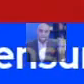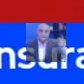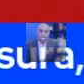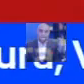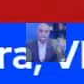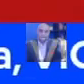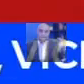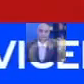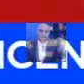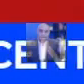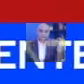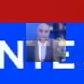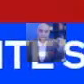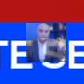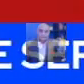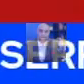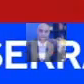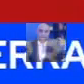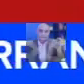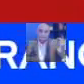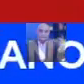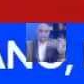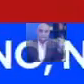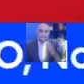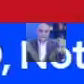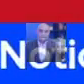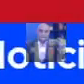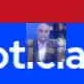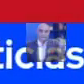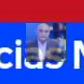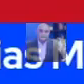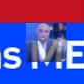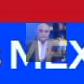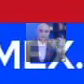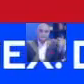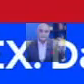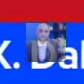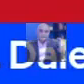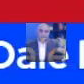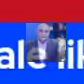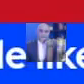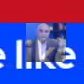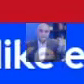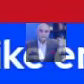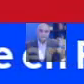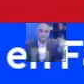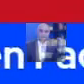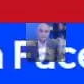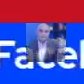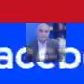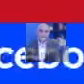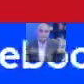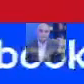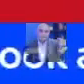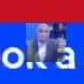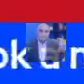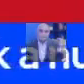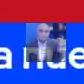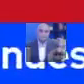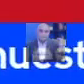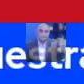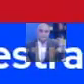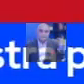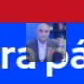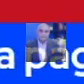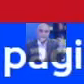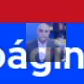Telles, contra Kenia López Rabadán, contra Xochitl Gálvez, pero lo que dijo el